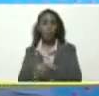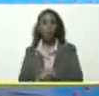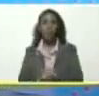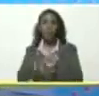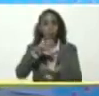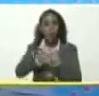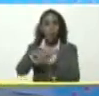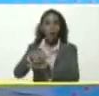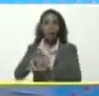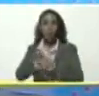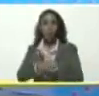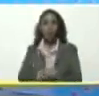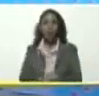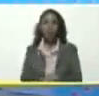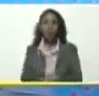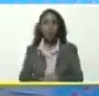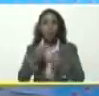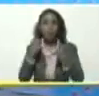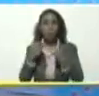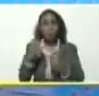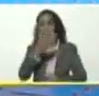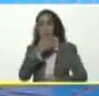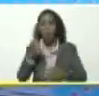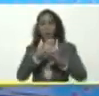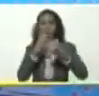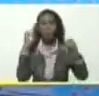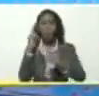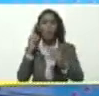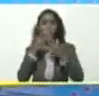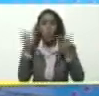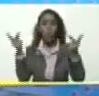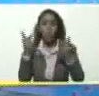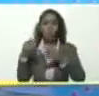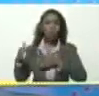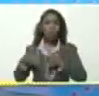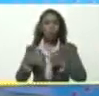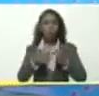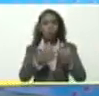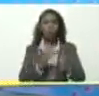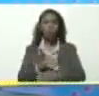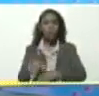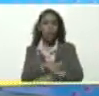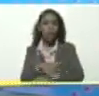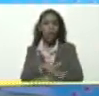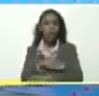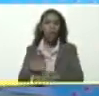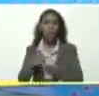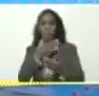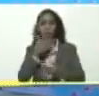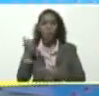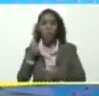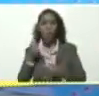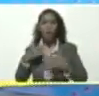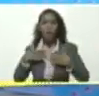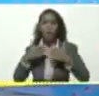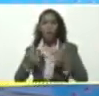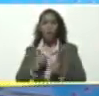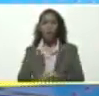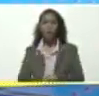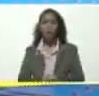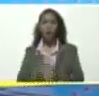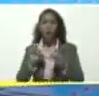estados, para mejorar el transporte público, la vialidad, para mejorar la salud,